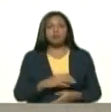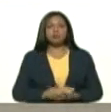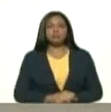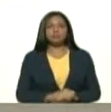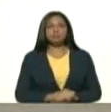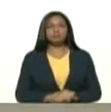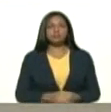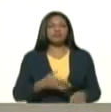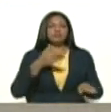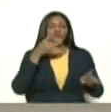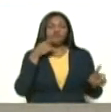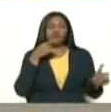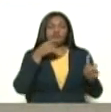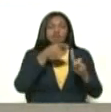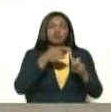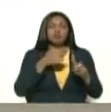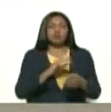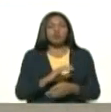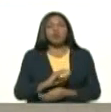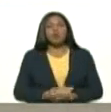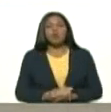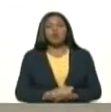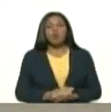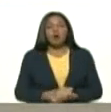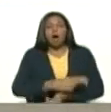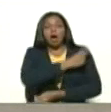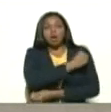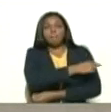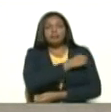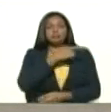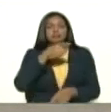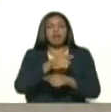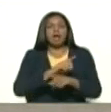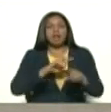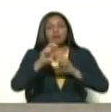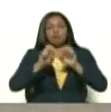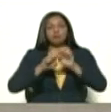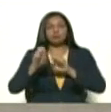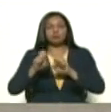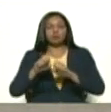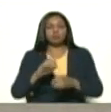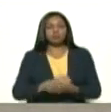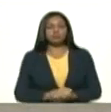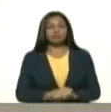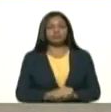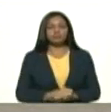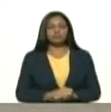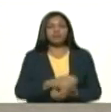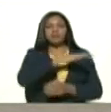Se dirigió directo al centro Centinela, al centro de diagnóstico integral Valle Verde,